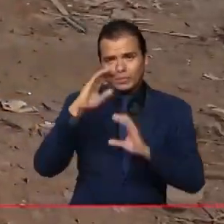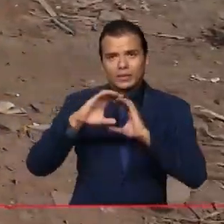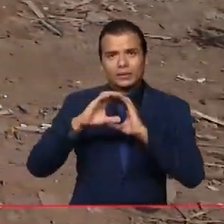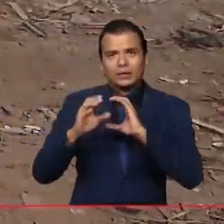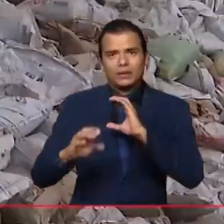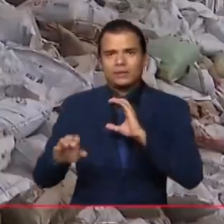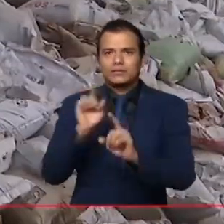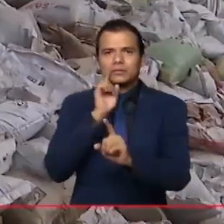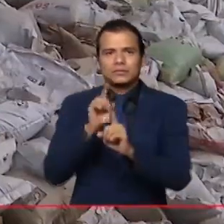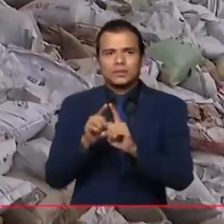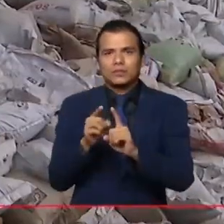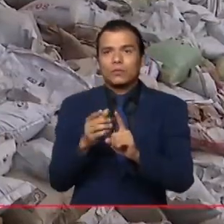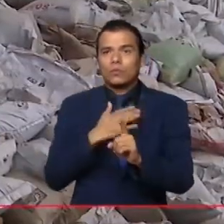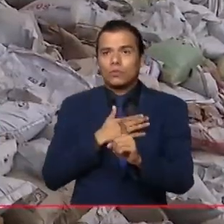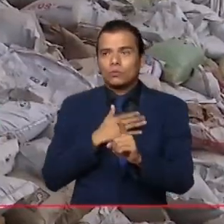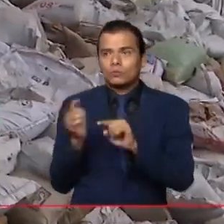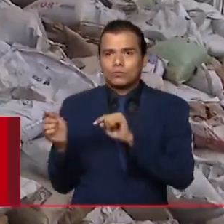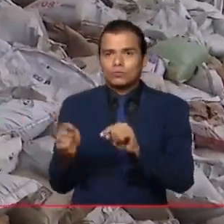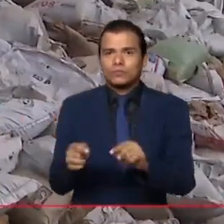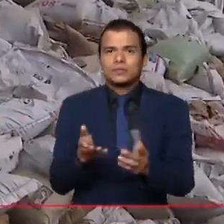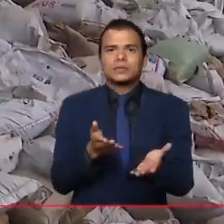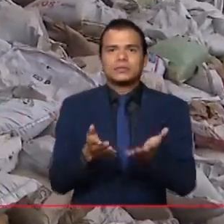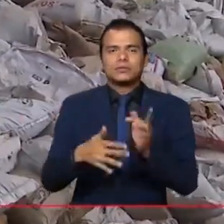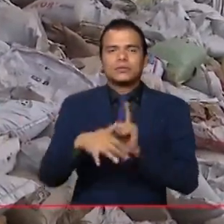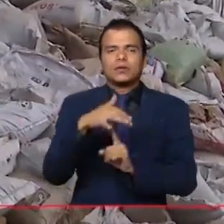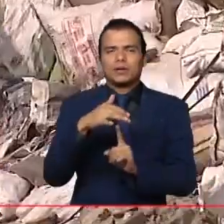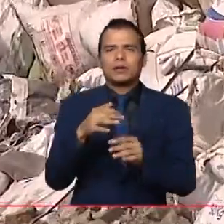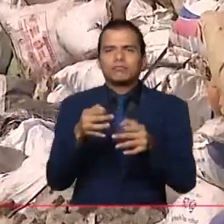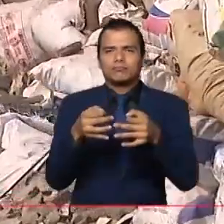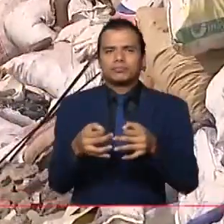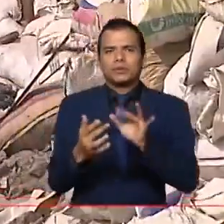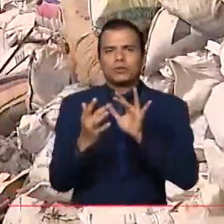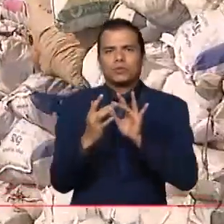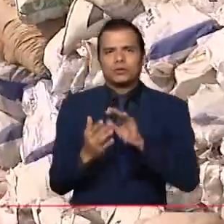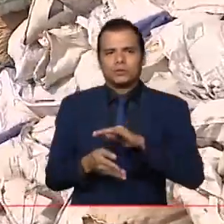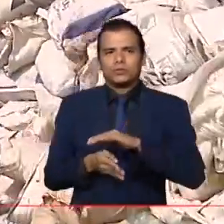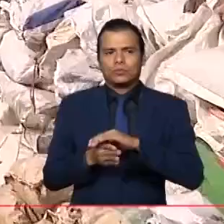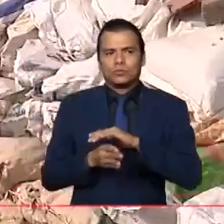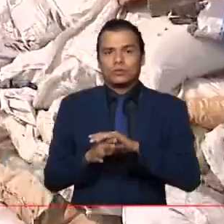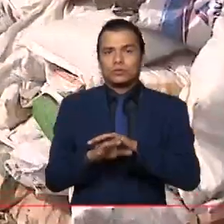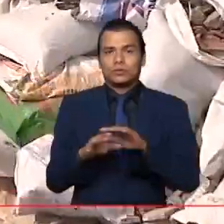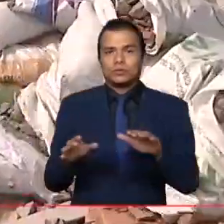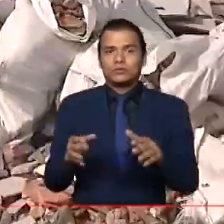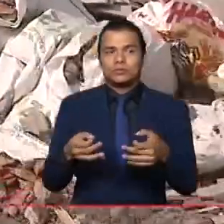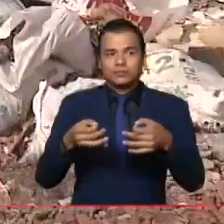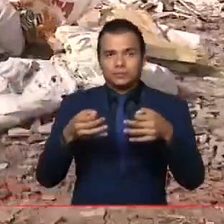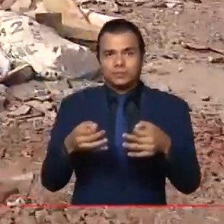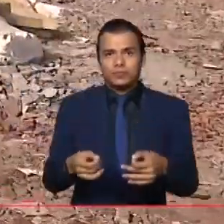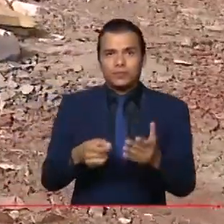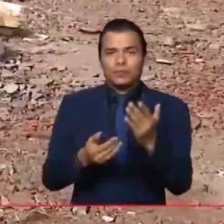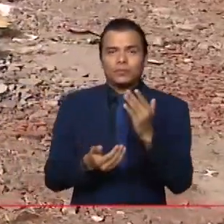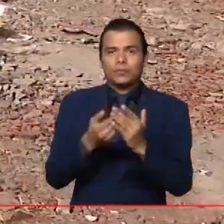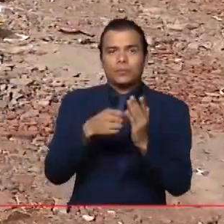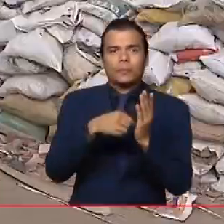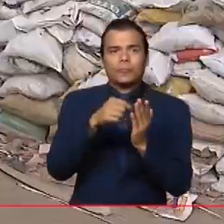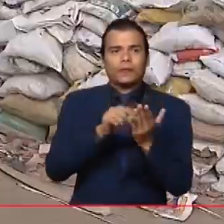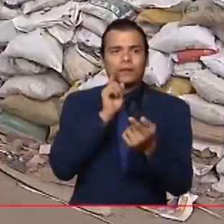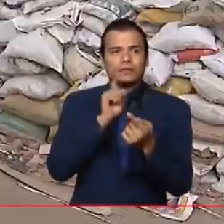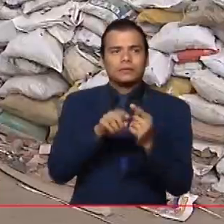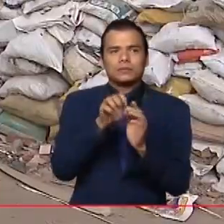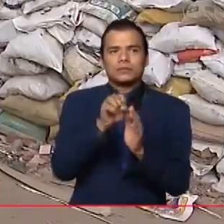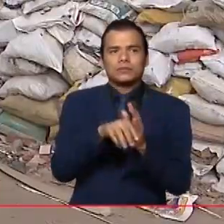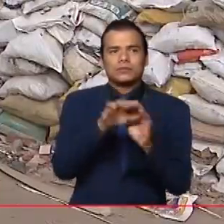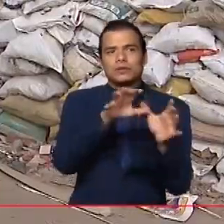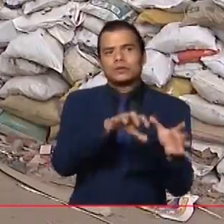la ruta ambiental adecuada de los residuos. Antes de que finalice febrero, está programada la ejecución del nuevo contrato para el traslado del